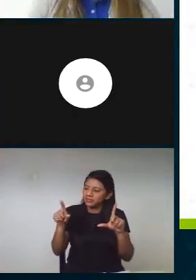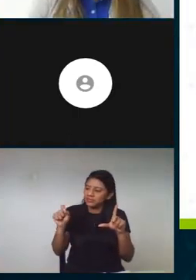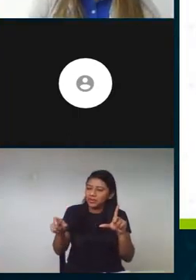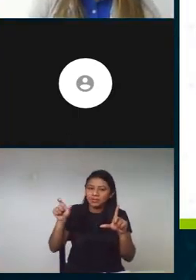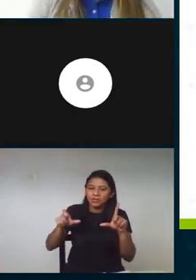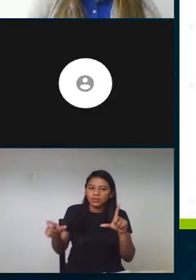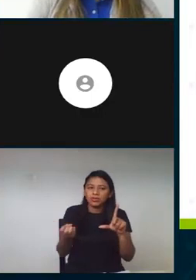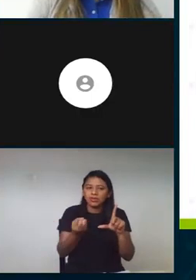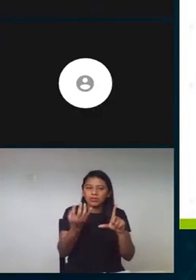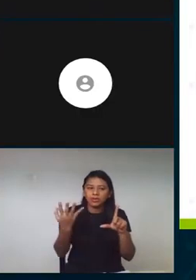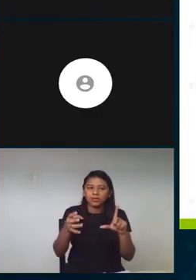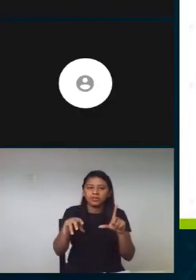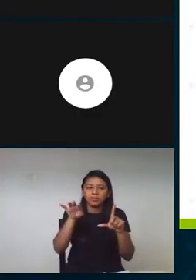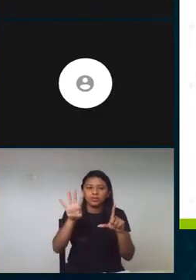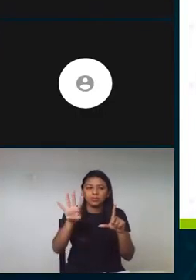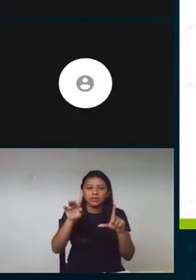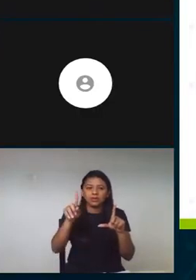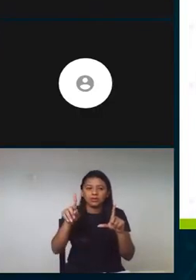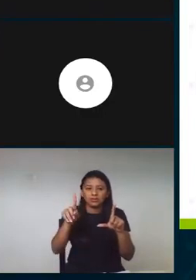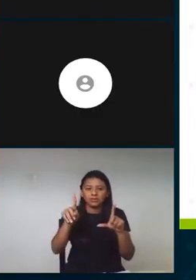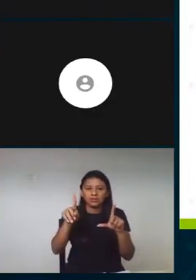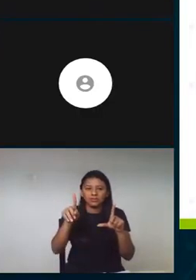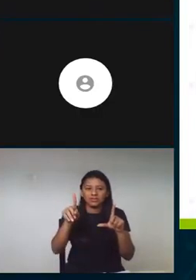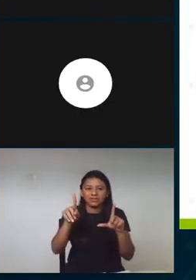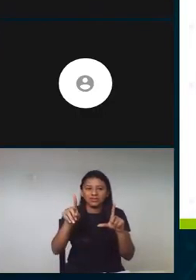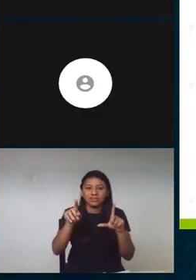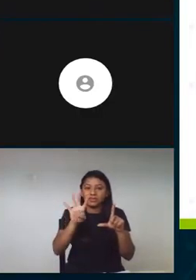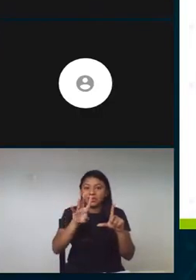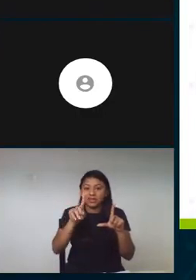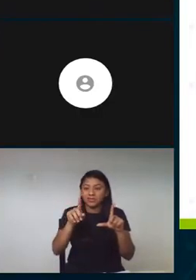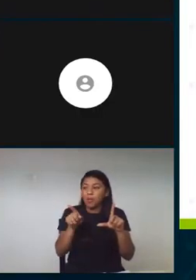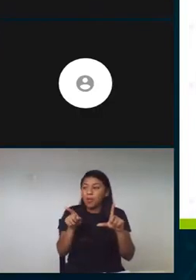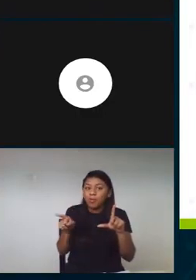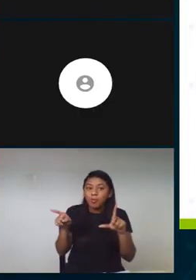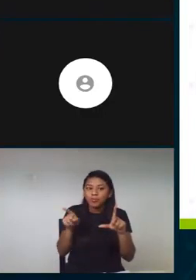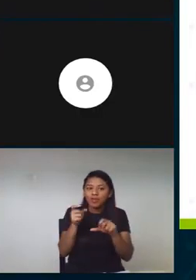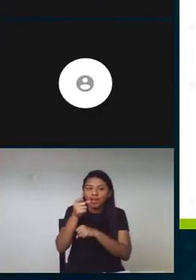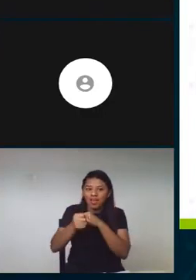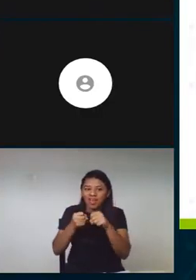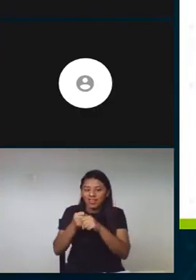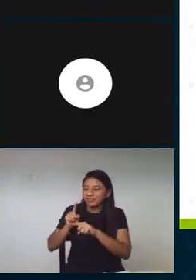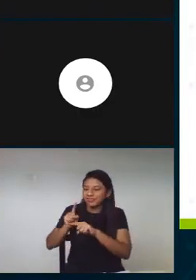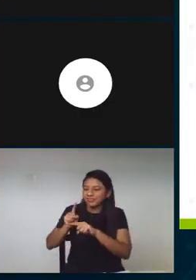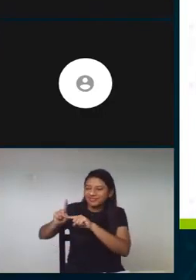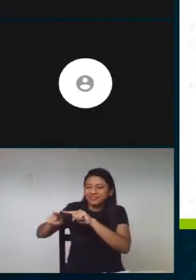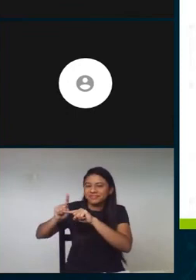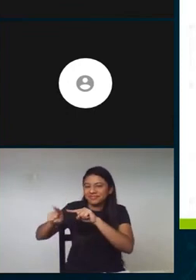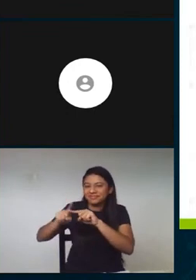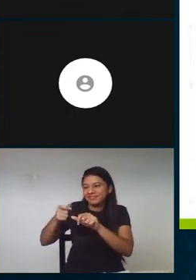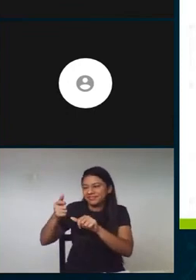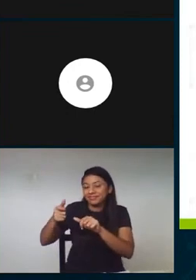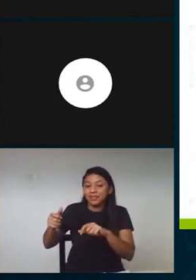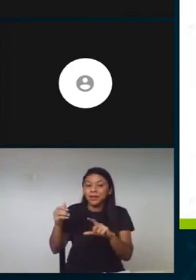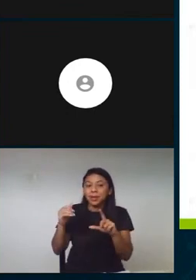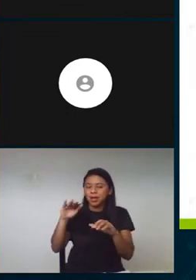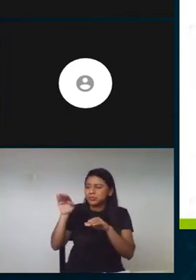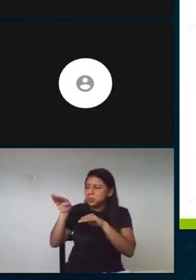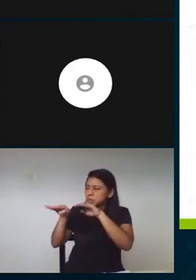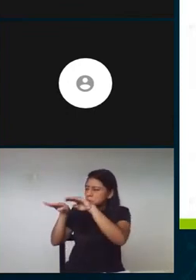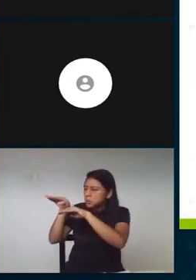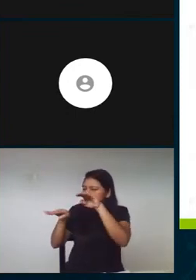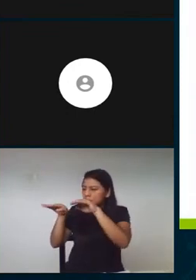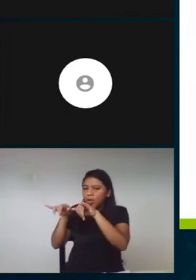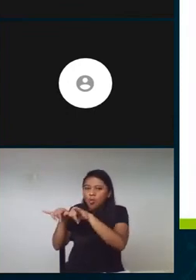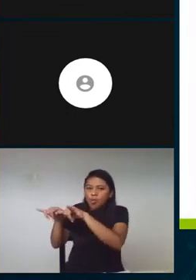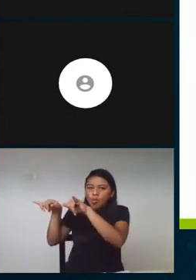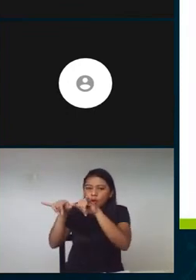personas de diferentes edades, entre ellas la edad que más predominó fue las edades entre los